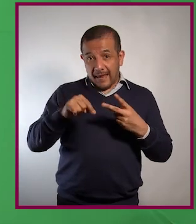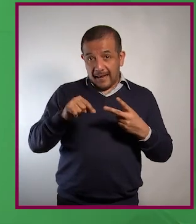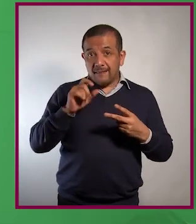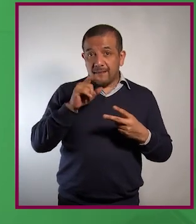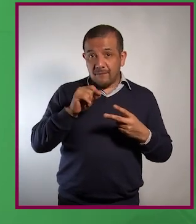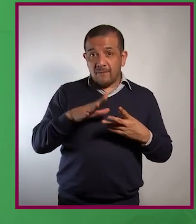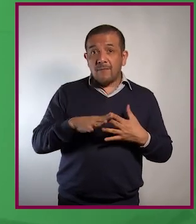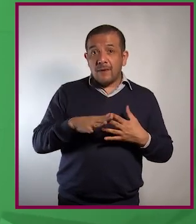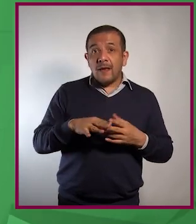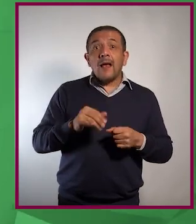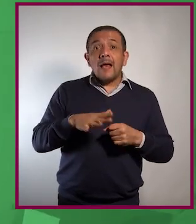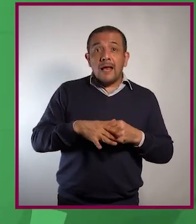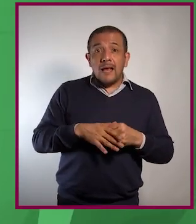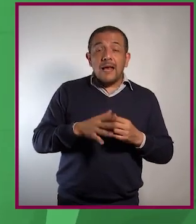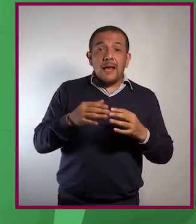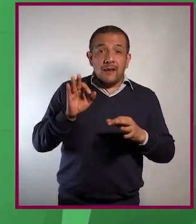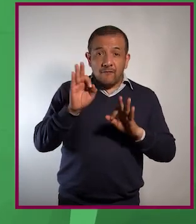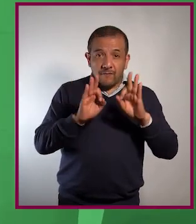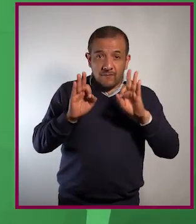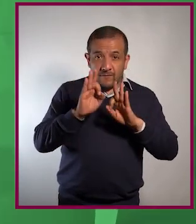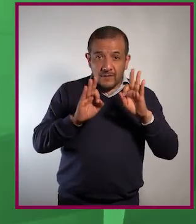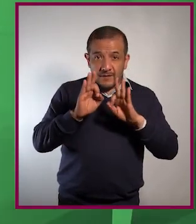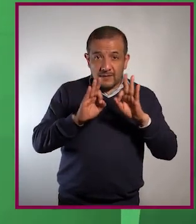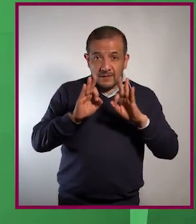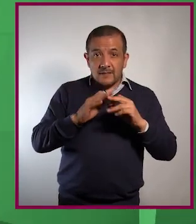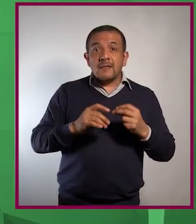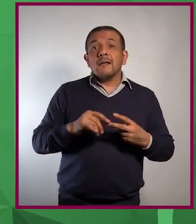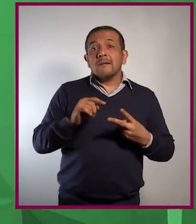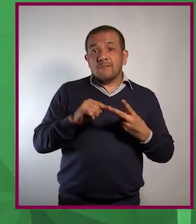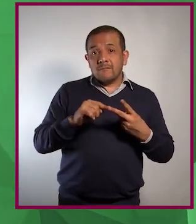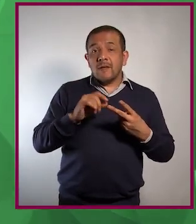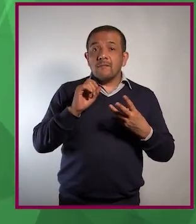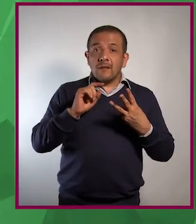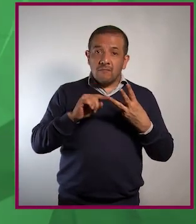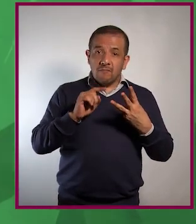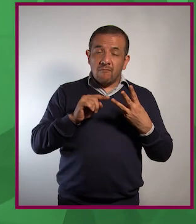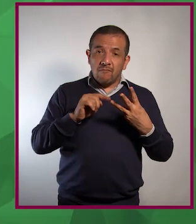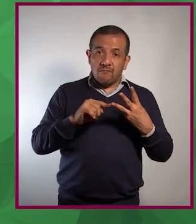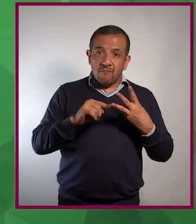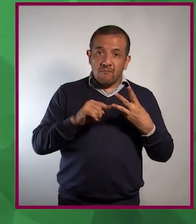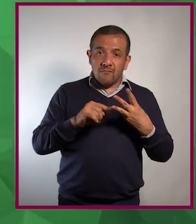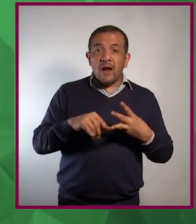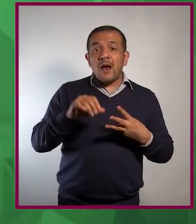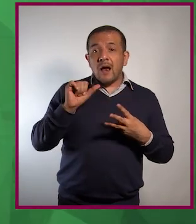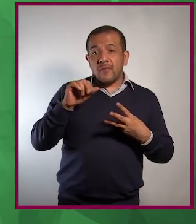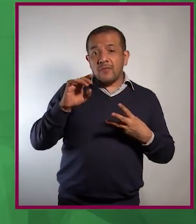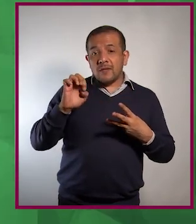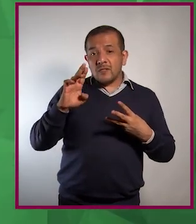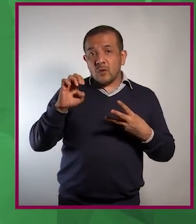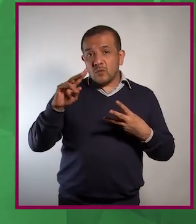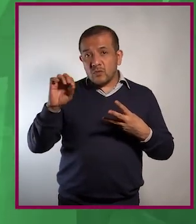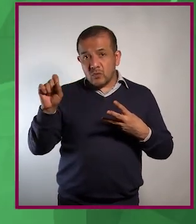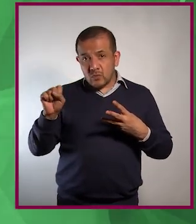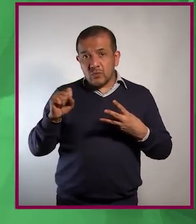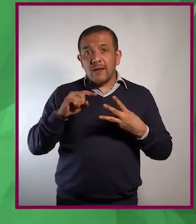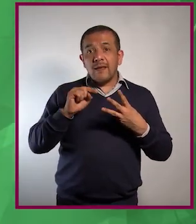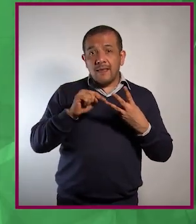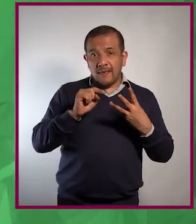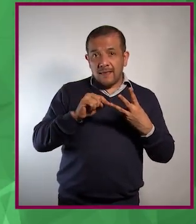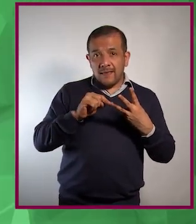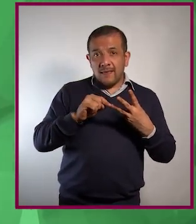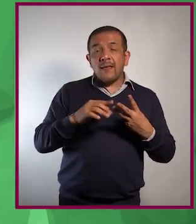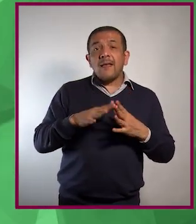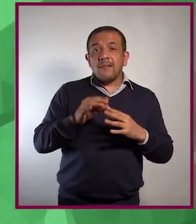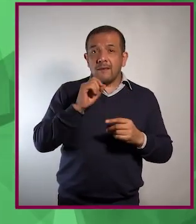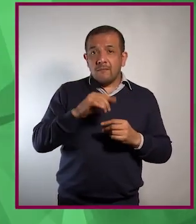importantes contribuciones en los campos de la mecánica cuántica y la termodinámica. Y a Anders Celsius, que fue la persona que le dio invención